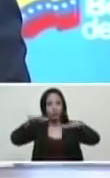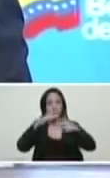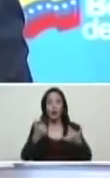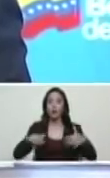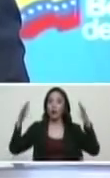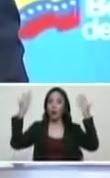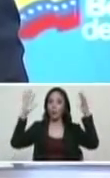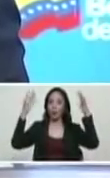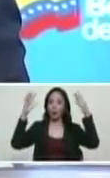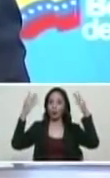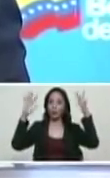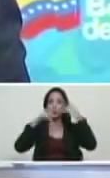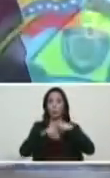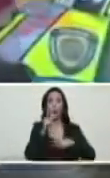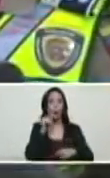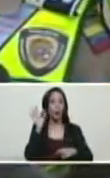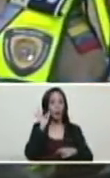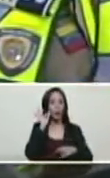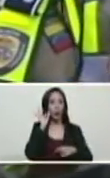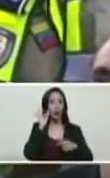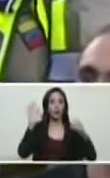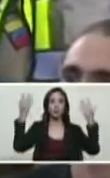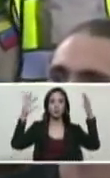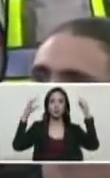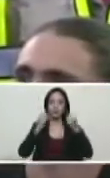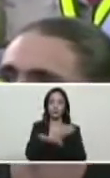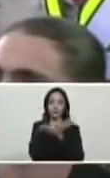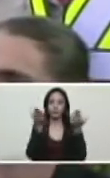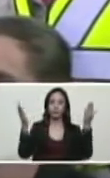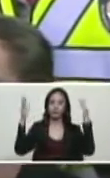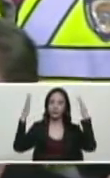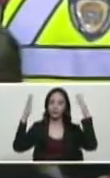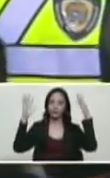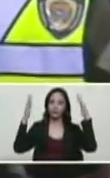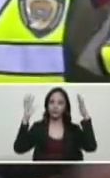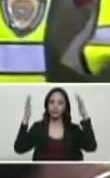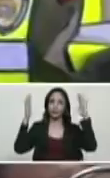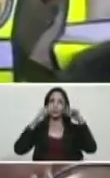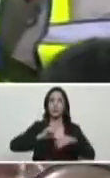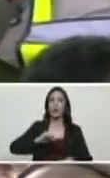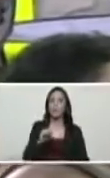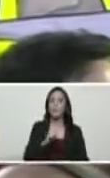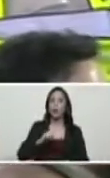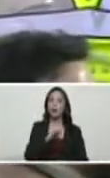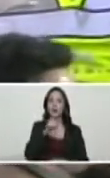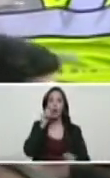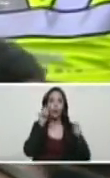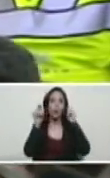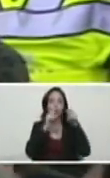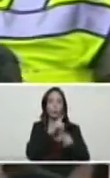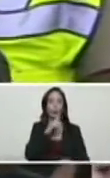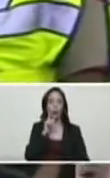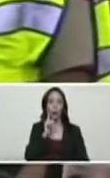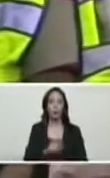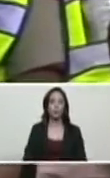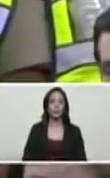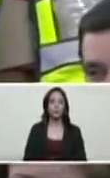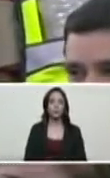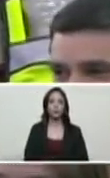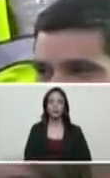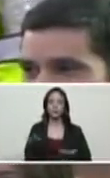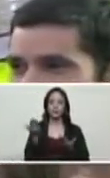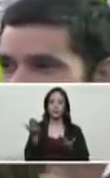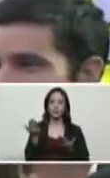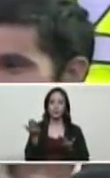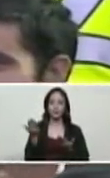aquí. Están las muchachas y los muchachos de la Policía Turística, de la Policía